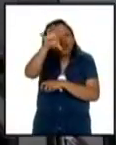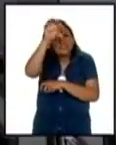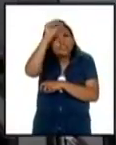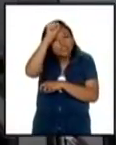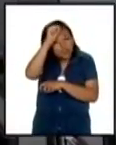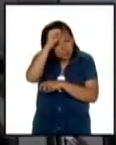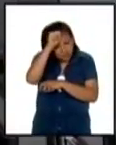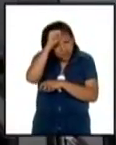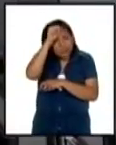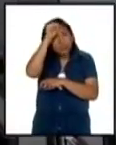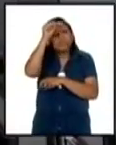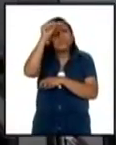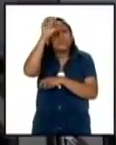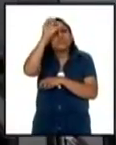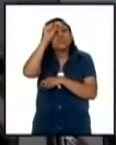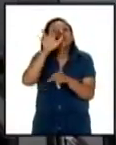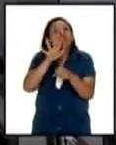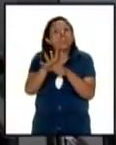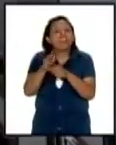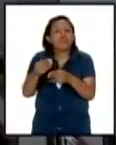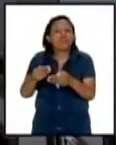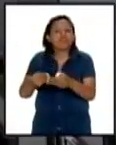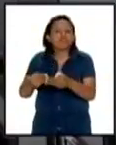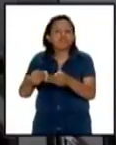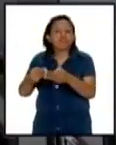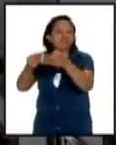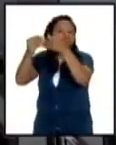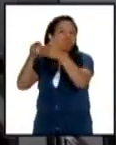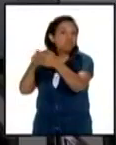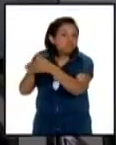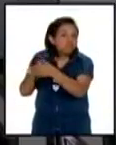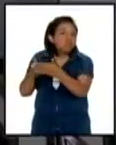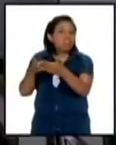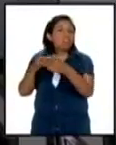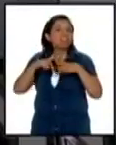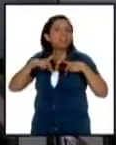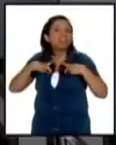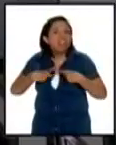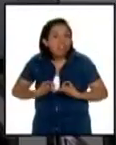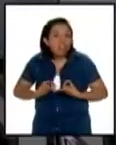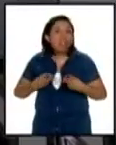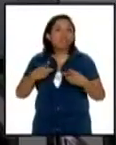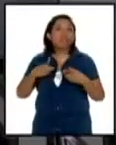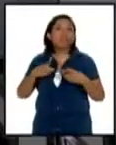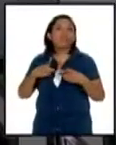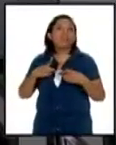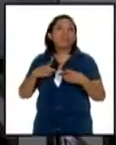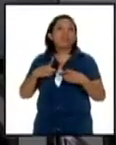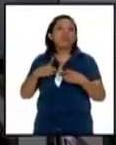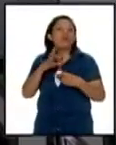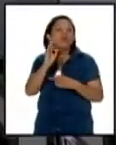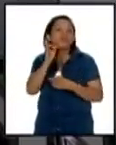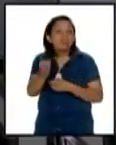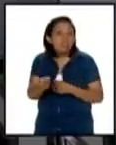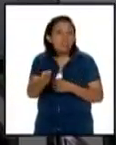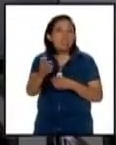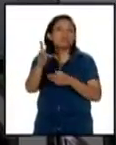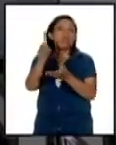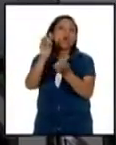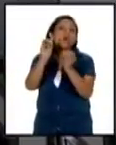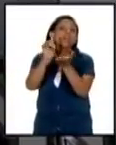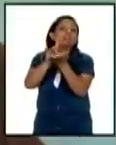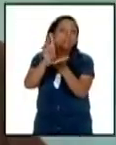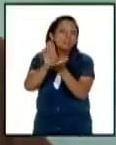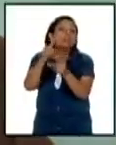de marginación, de debilidad, de intransigencia, de discapacidad del adulto mayor, porque esa es